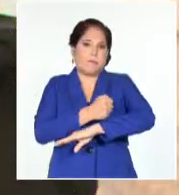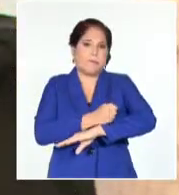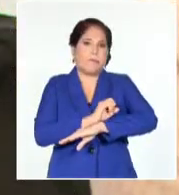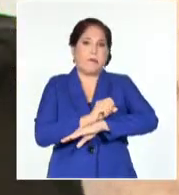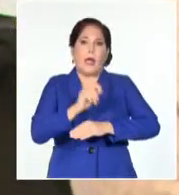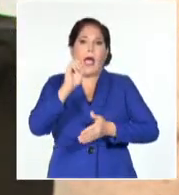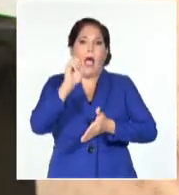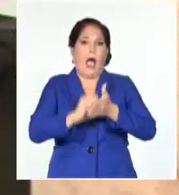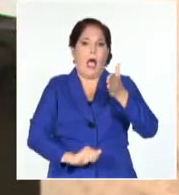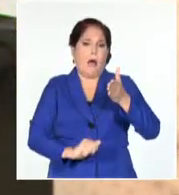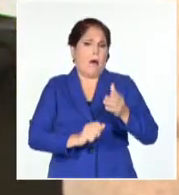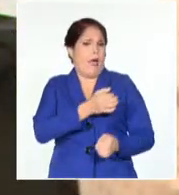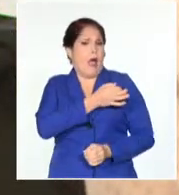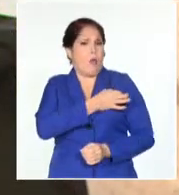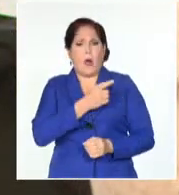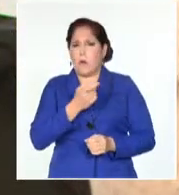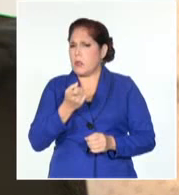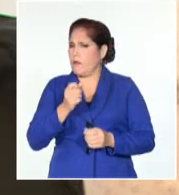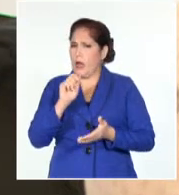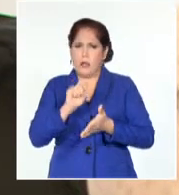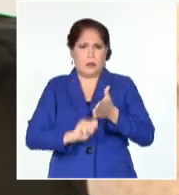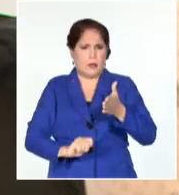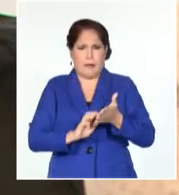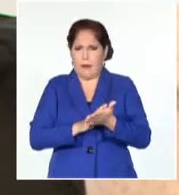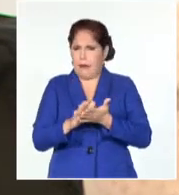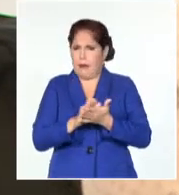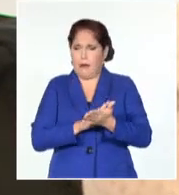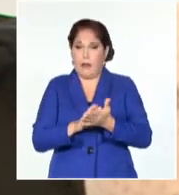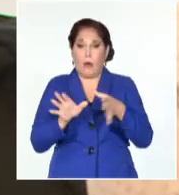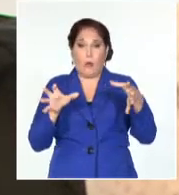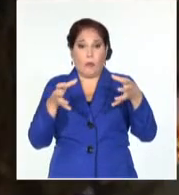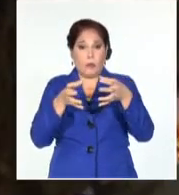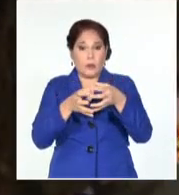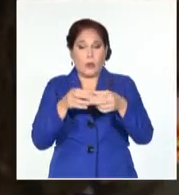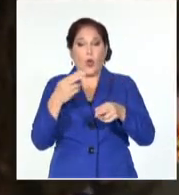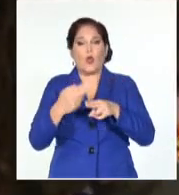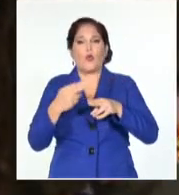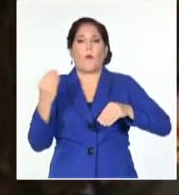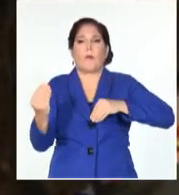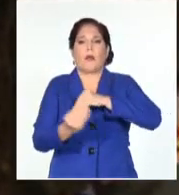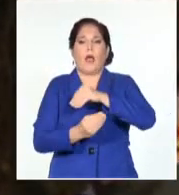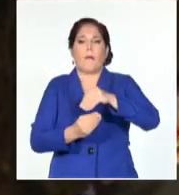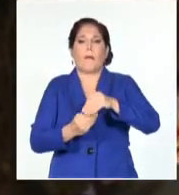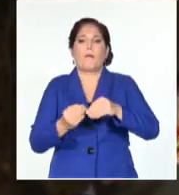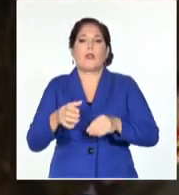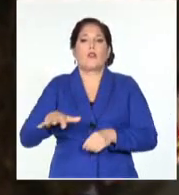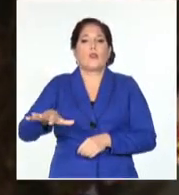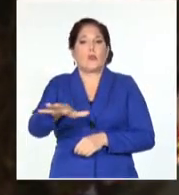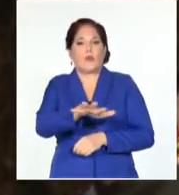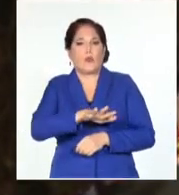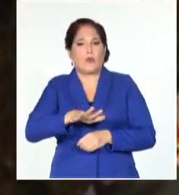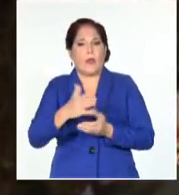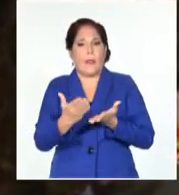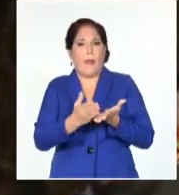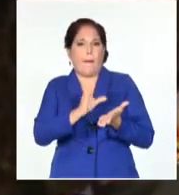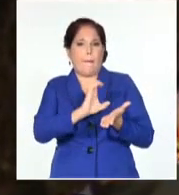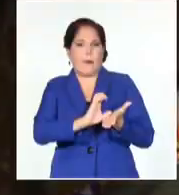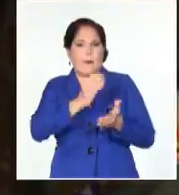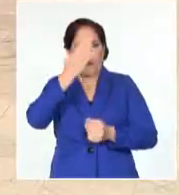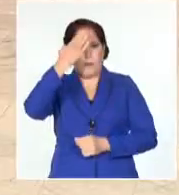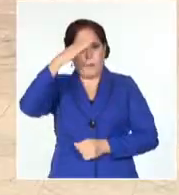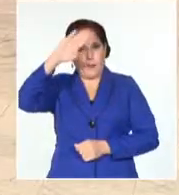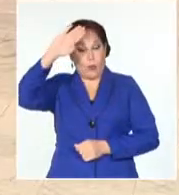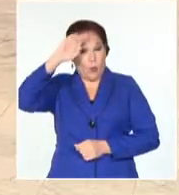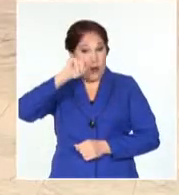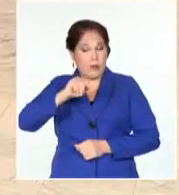aduanal. En el encuentro se dio a conocer que la comisión cambia su nombre a Sociedad Bíblica Cubana, que reflejará de forma más